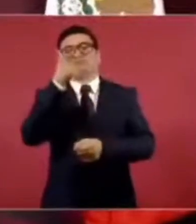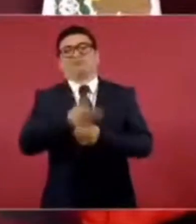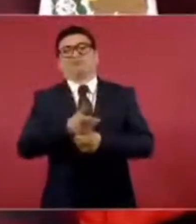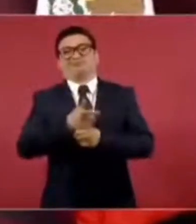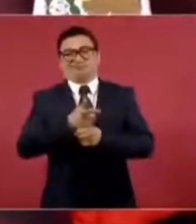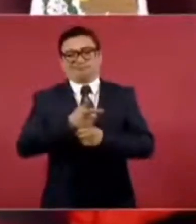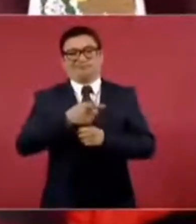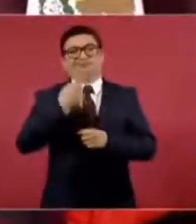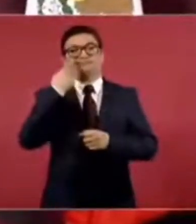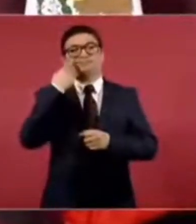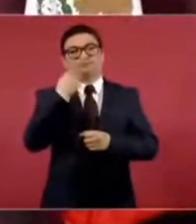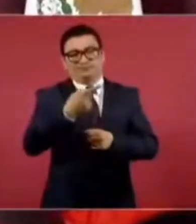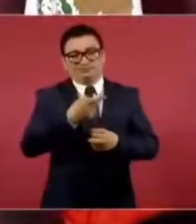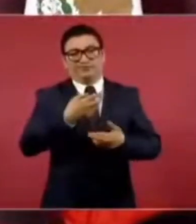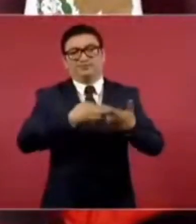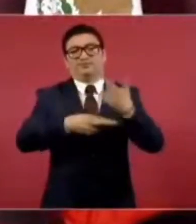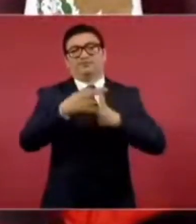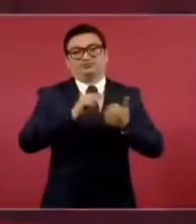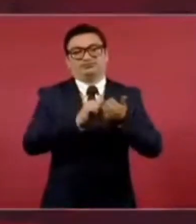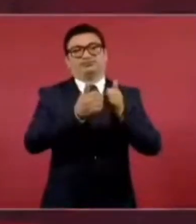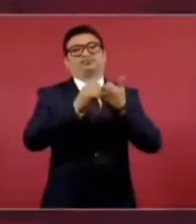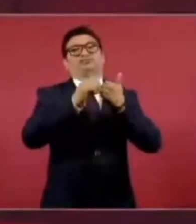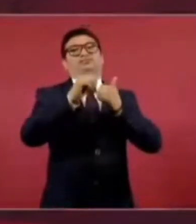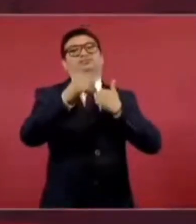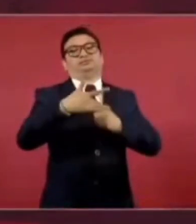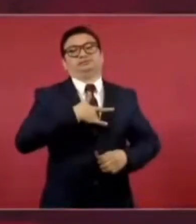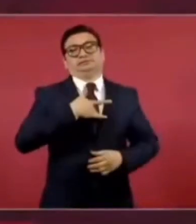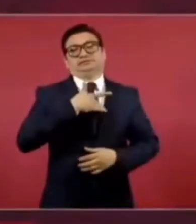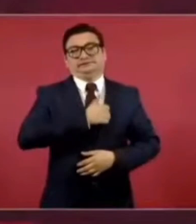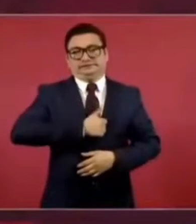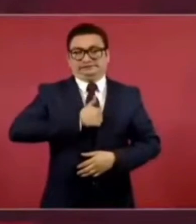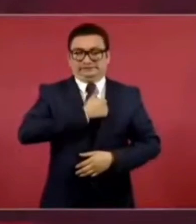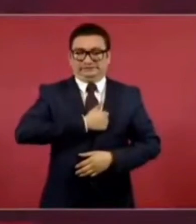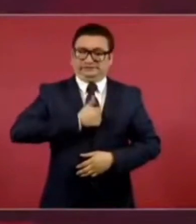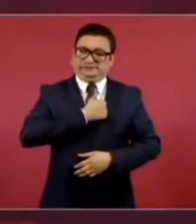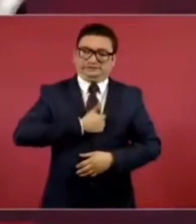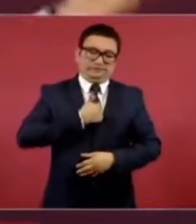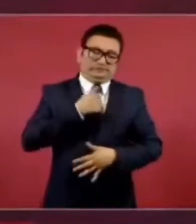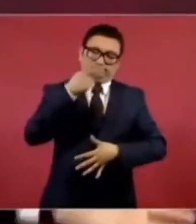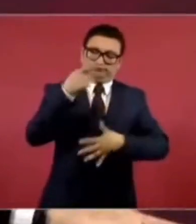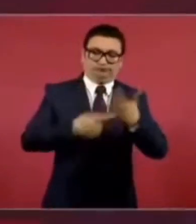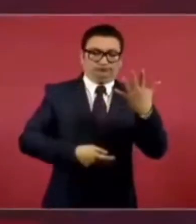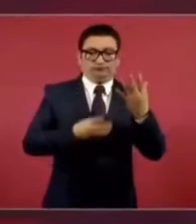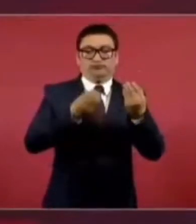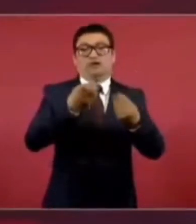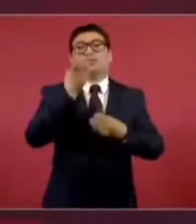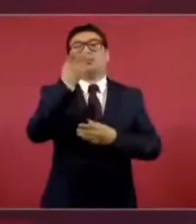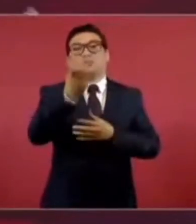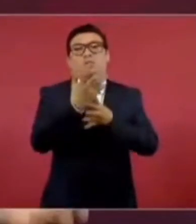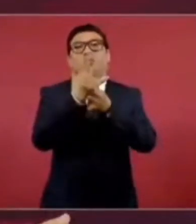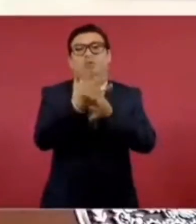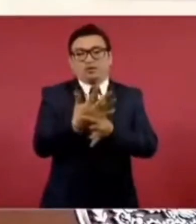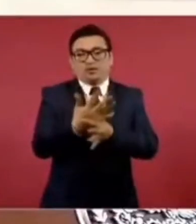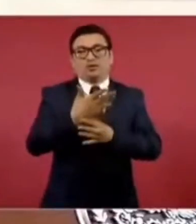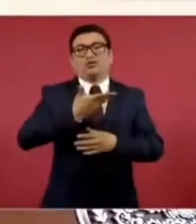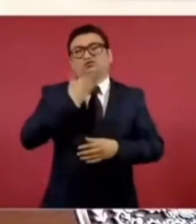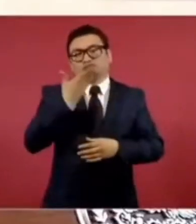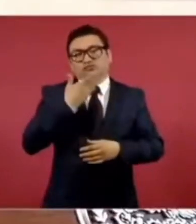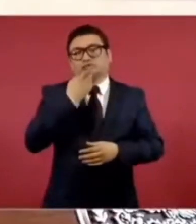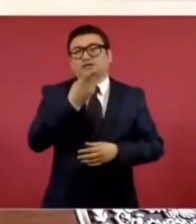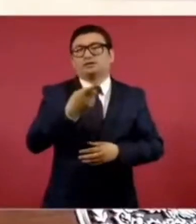todos estos retrocesos lamentables, que es cuando se dice, ¿y para qué